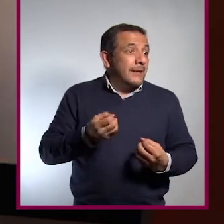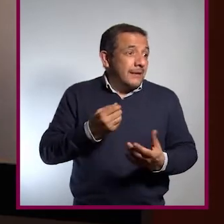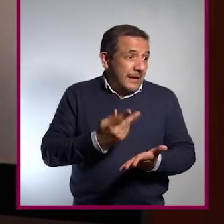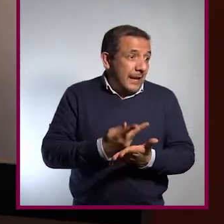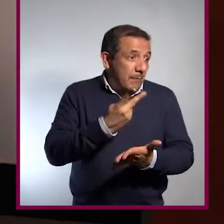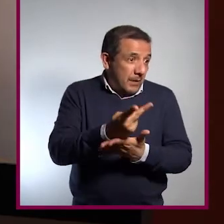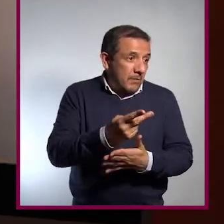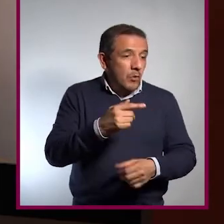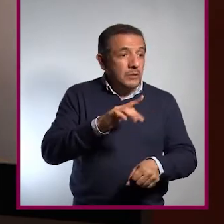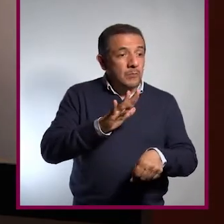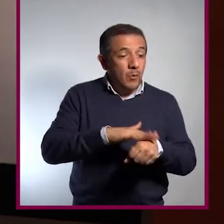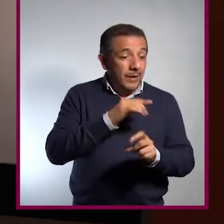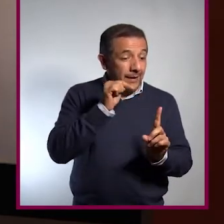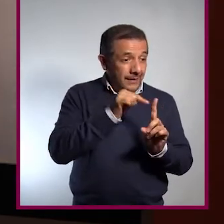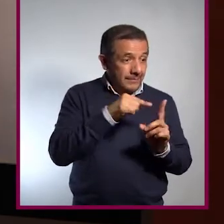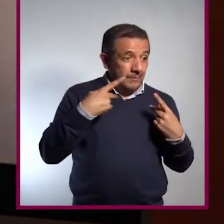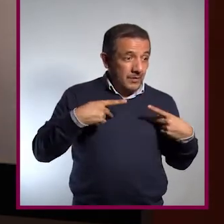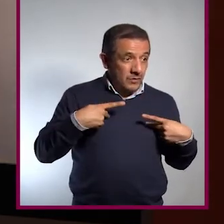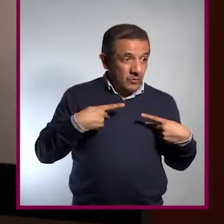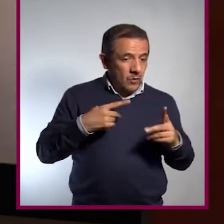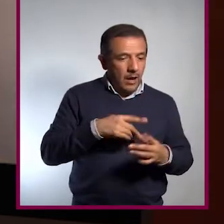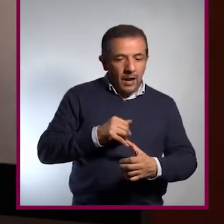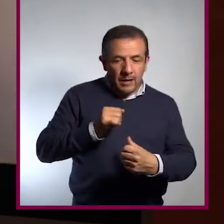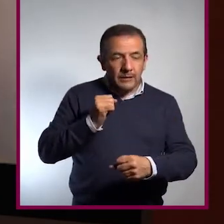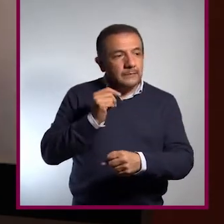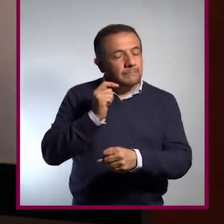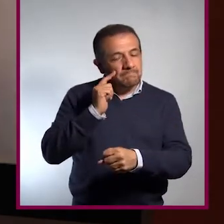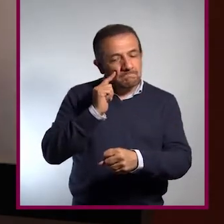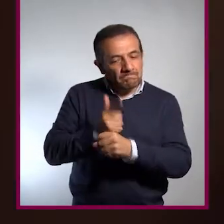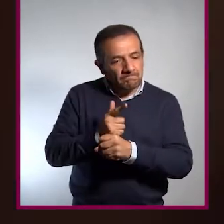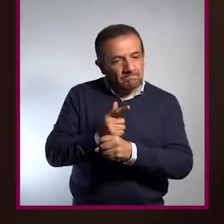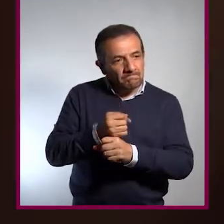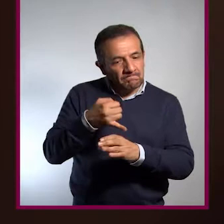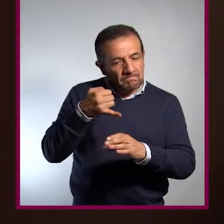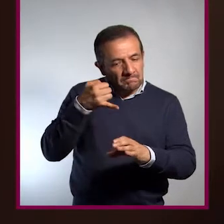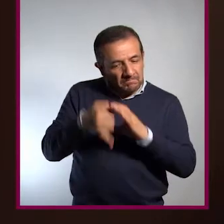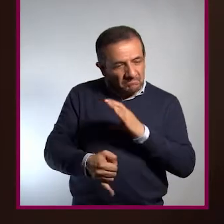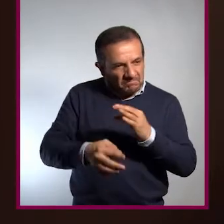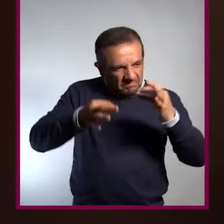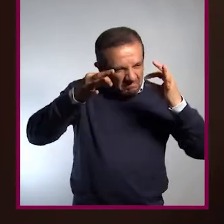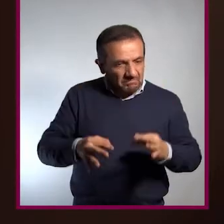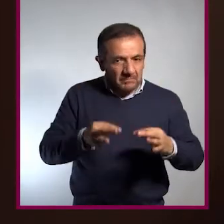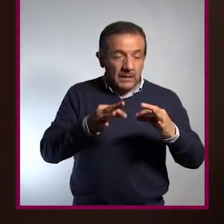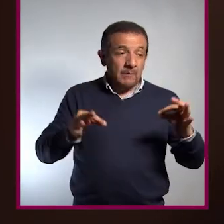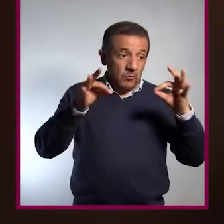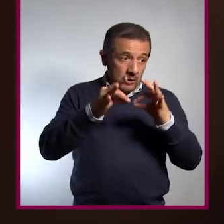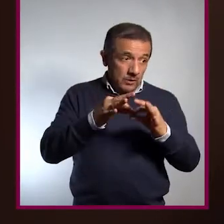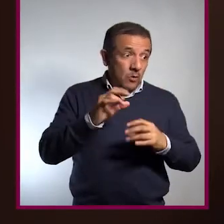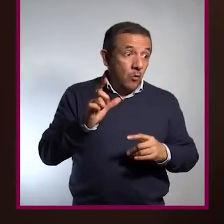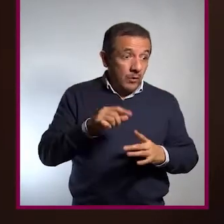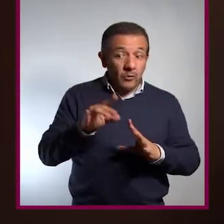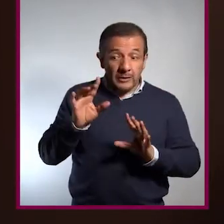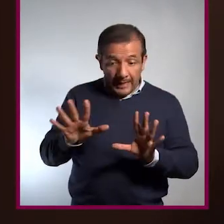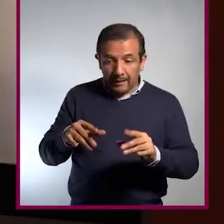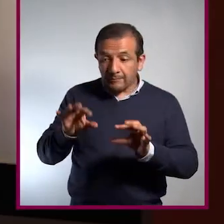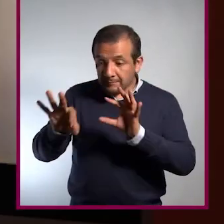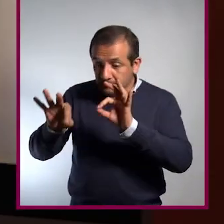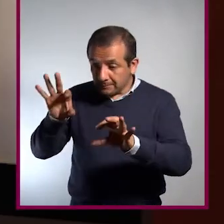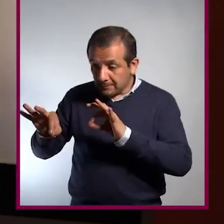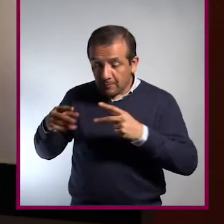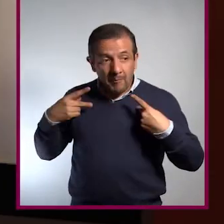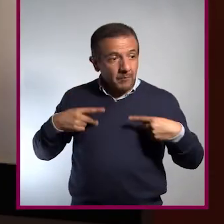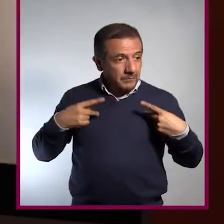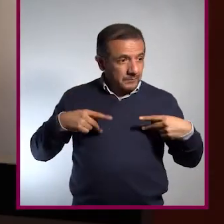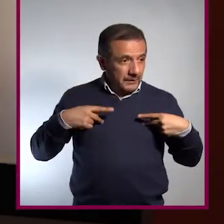tiene que ser por un descubrimiento importante. Y una vez que tengan esos candidatos reducidos propuestos por el Comité